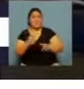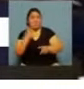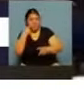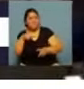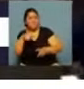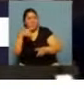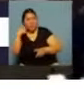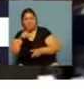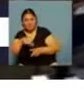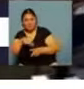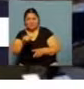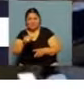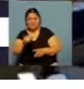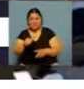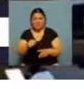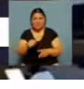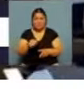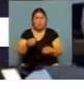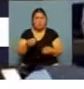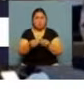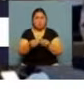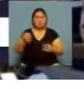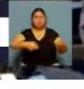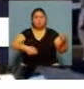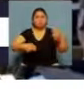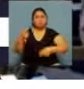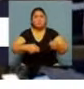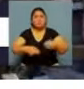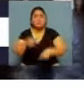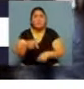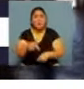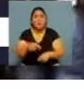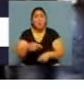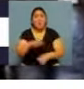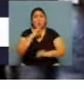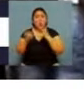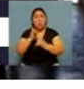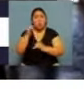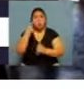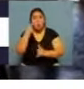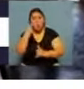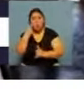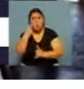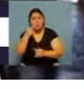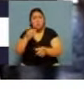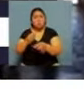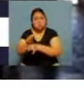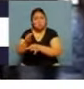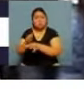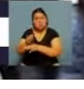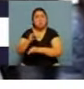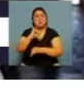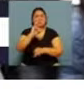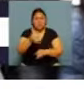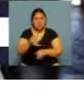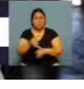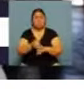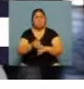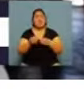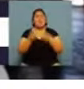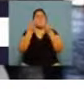mucho, y ver el aporte de gente que transmite conocimientos desde el lado del puesto de trabajo, donde propone